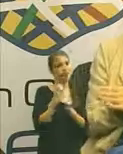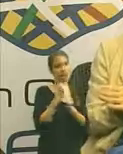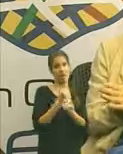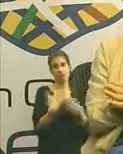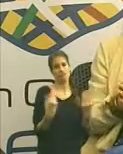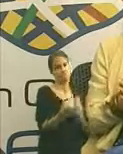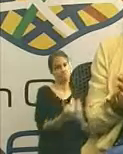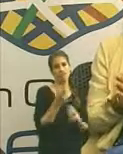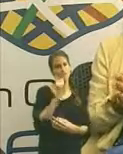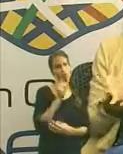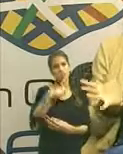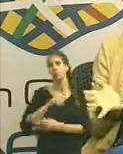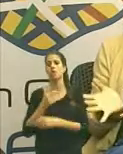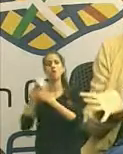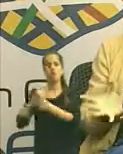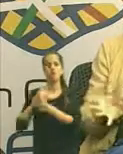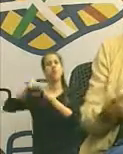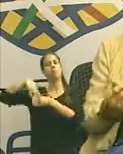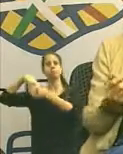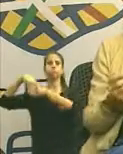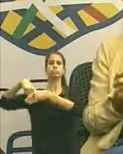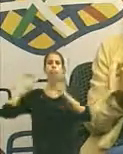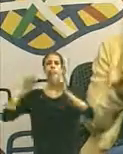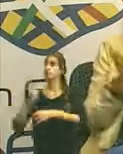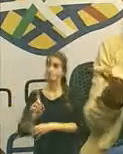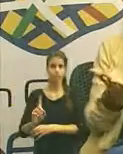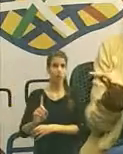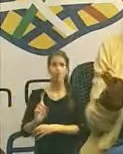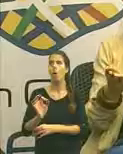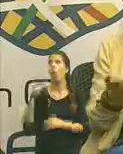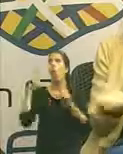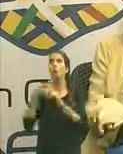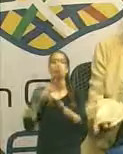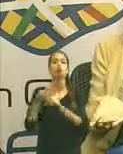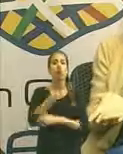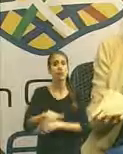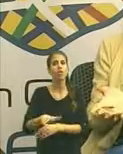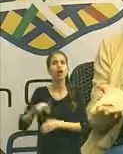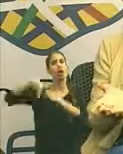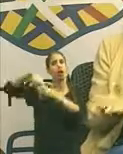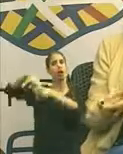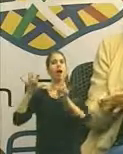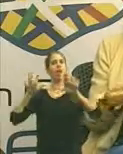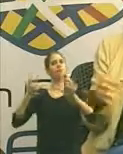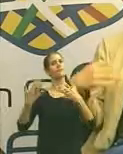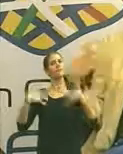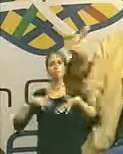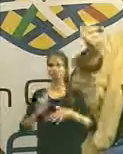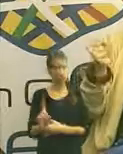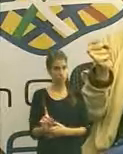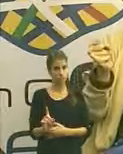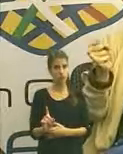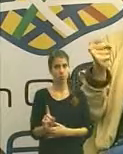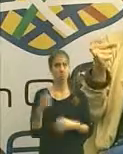con caballos, no hacemos clases de equitación ni el objetivo es que los niños aprendan a montar a caballo. De hecho,